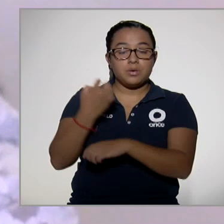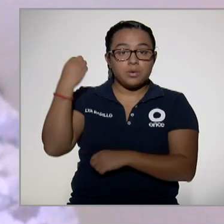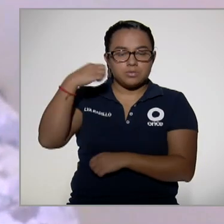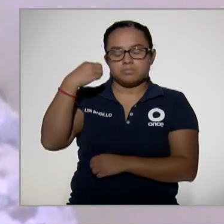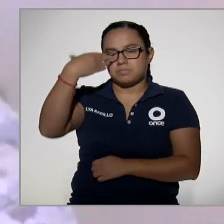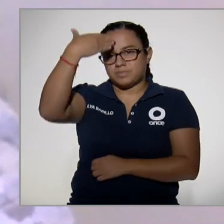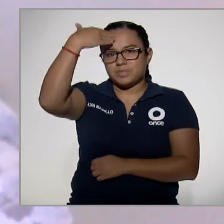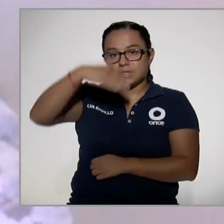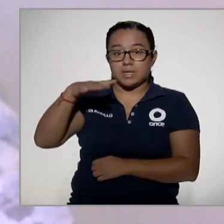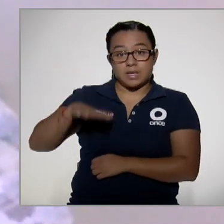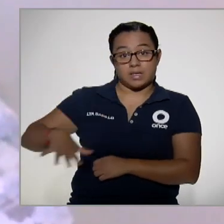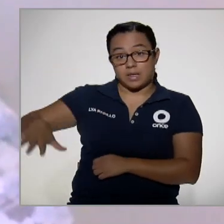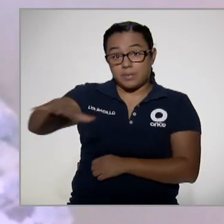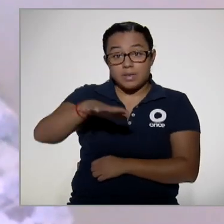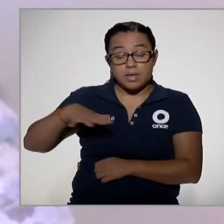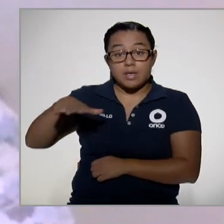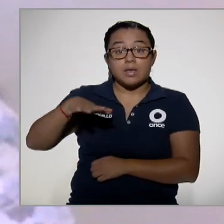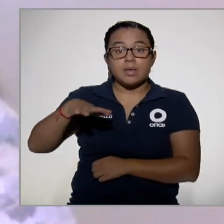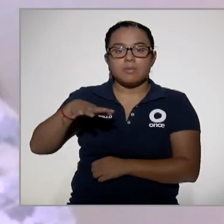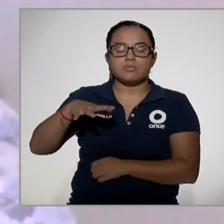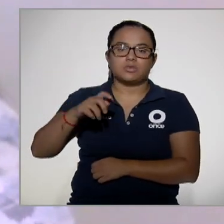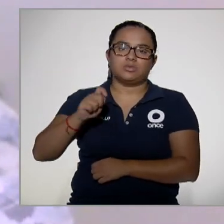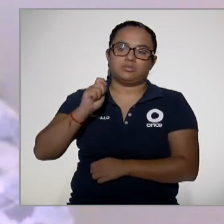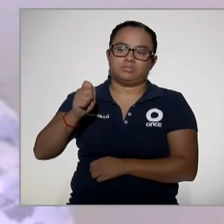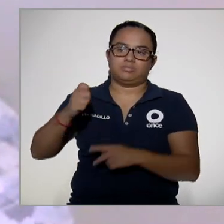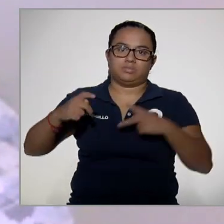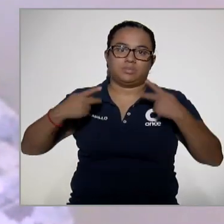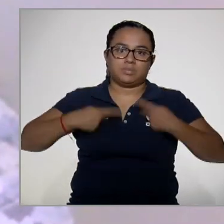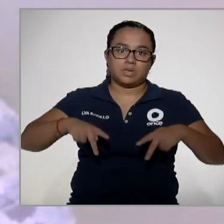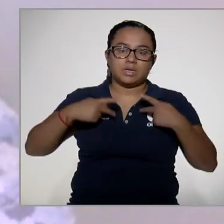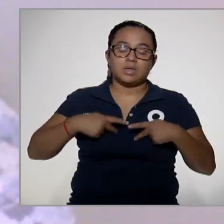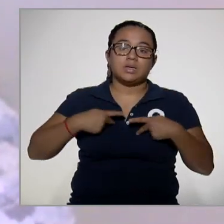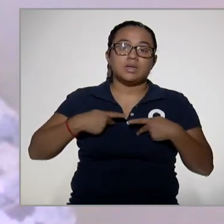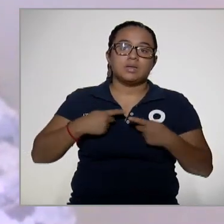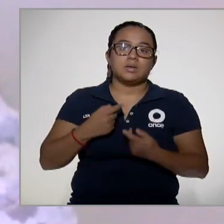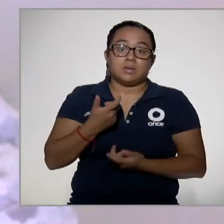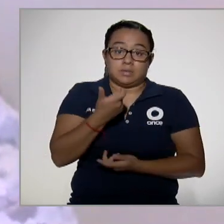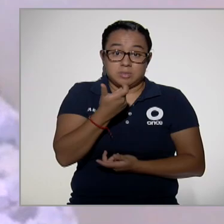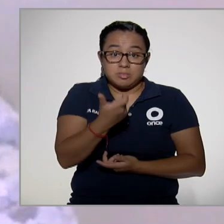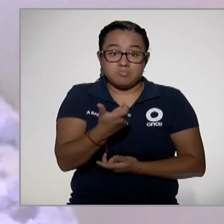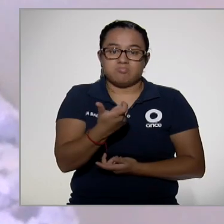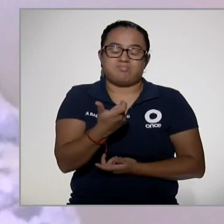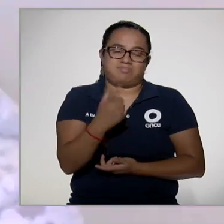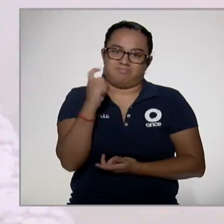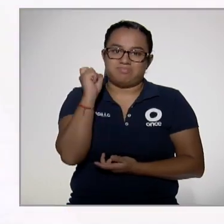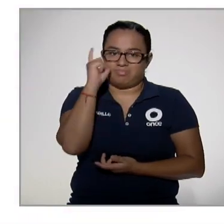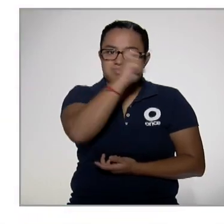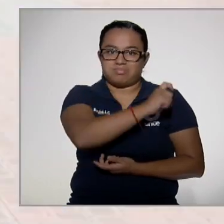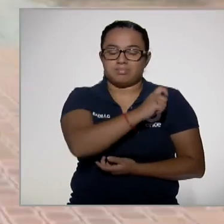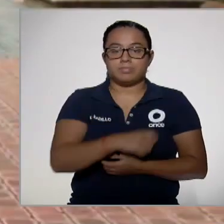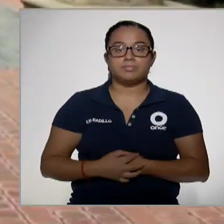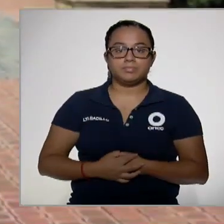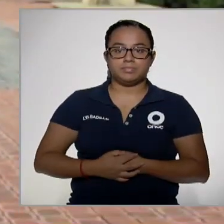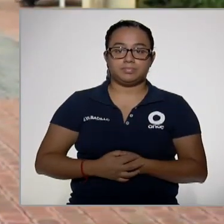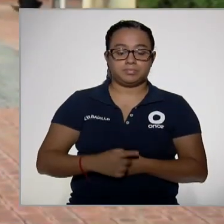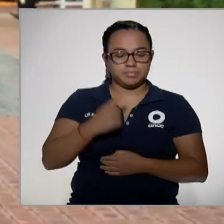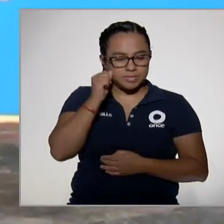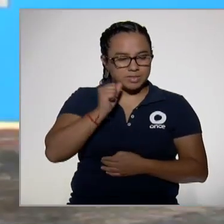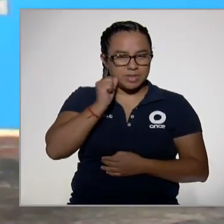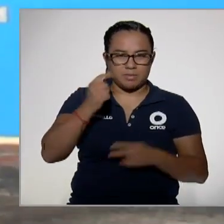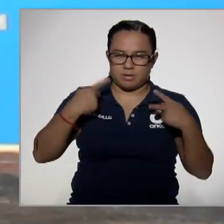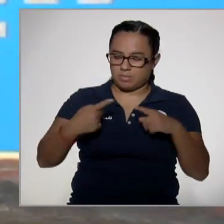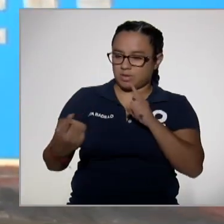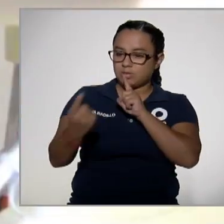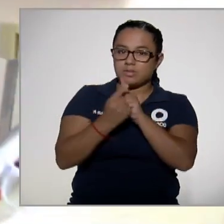como sabemos es una entidad en la cual gran parte de la población tiene recursos económicos limitados generalmente los pacientes nos